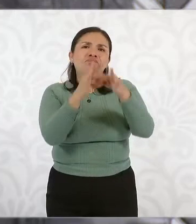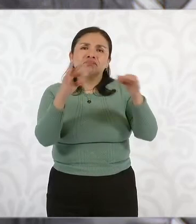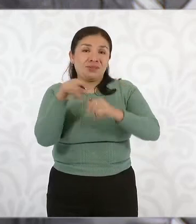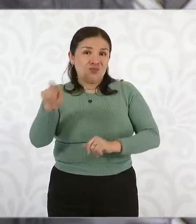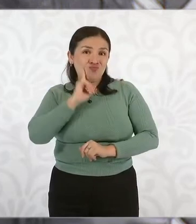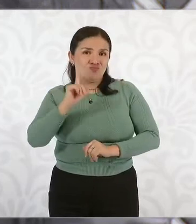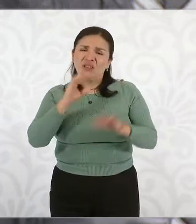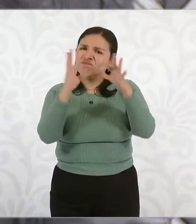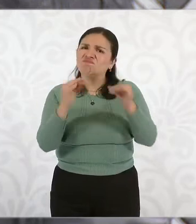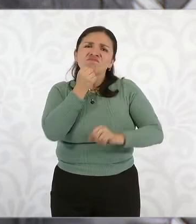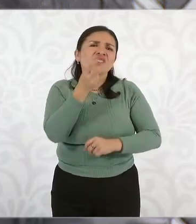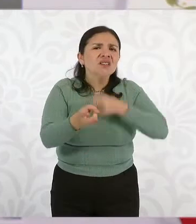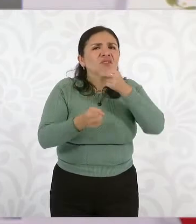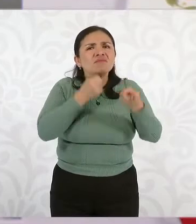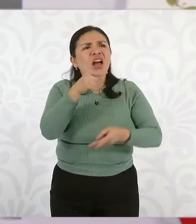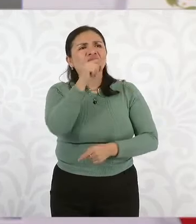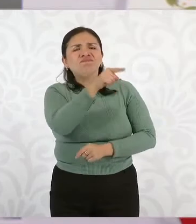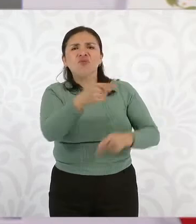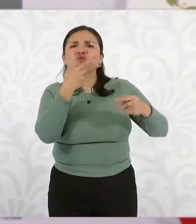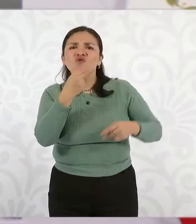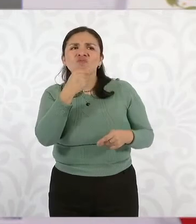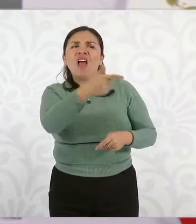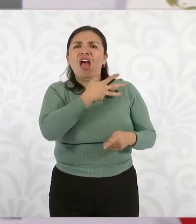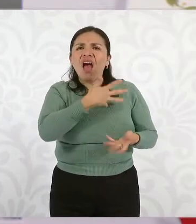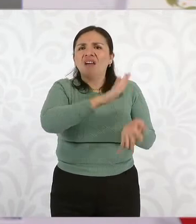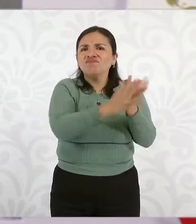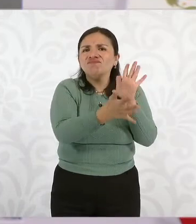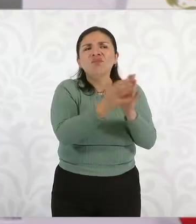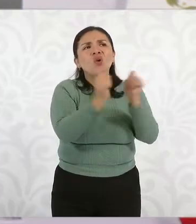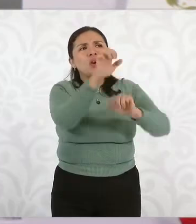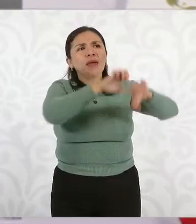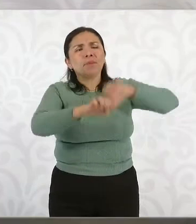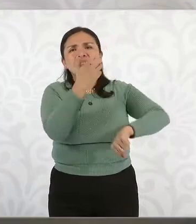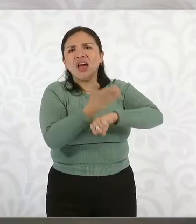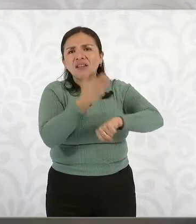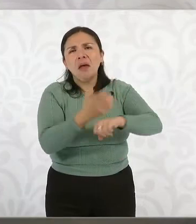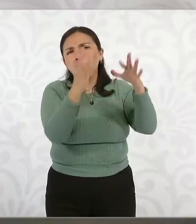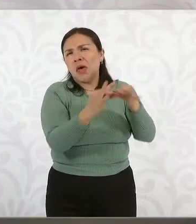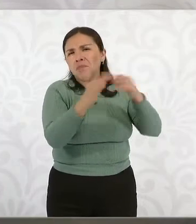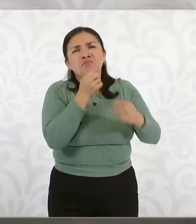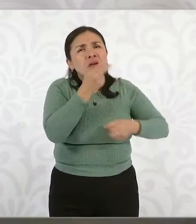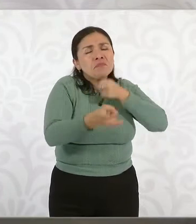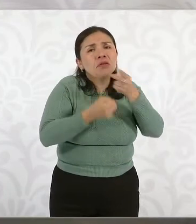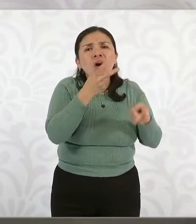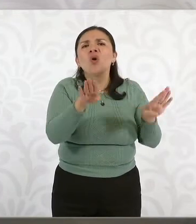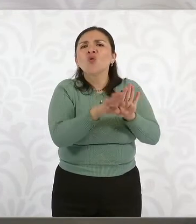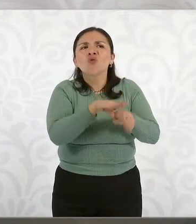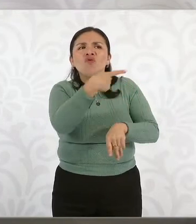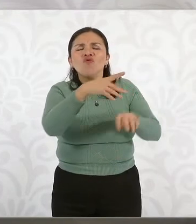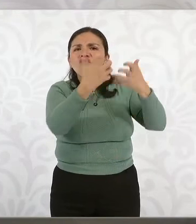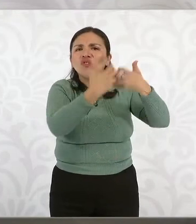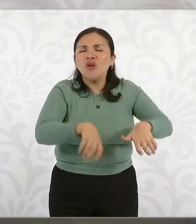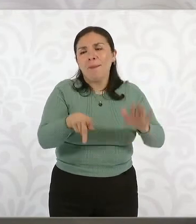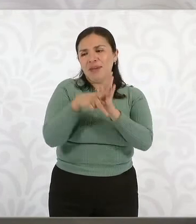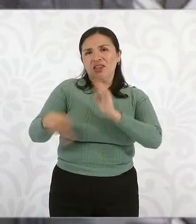pareja de los vínculos de Cerimedo con agencias de Estados Unidos y la manera en que opera la